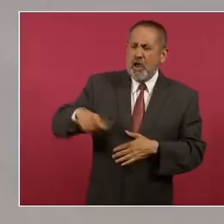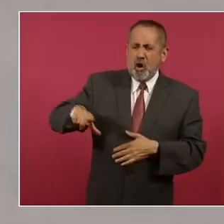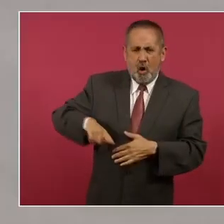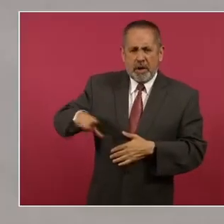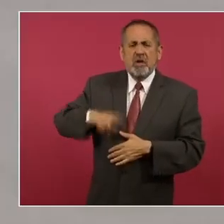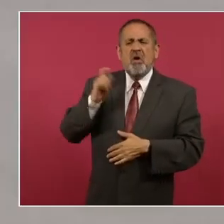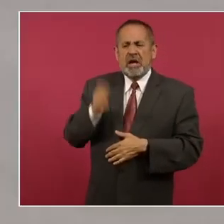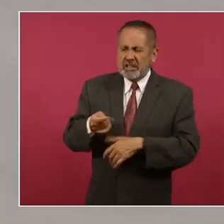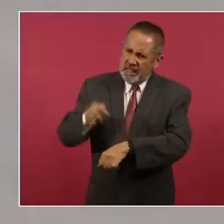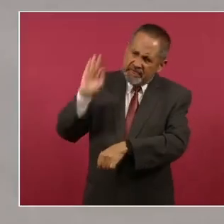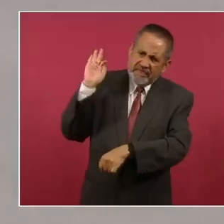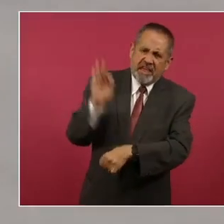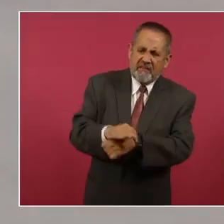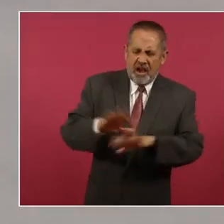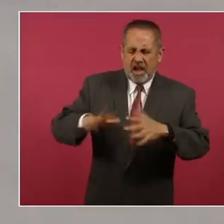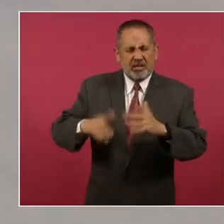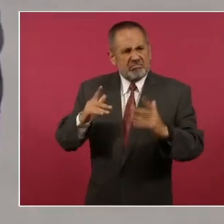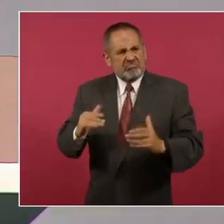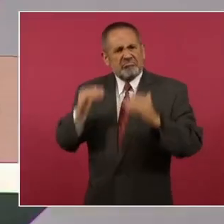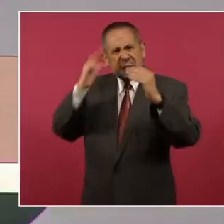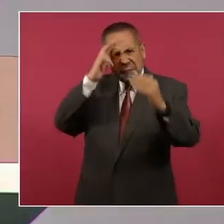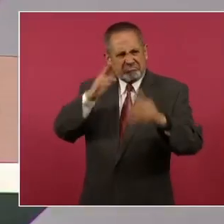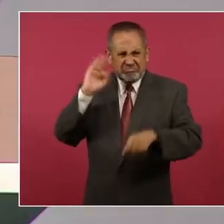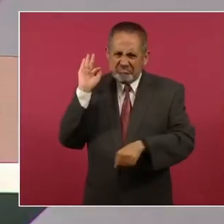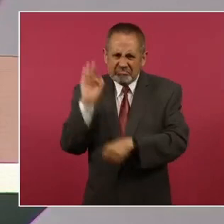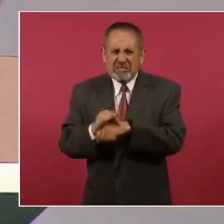defensa de su soberanía,